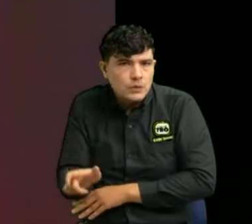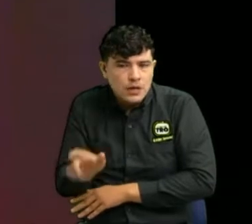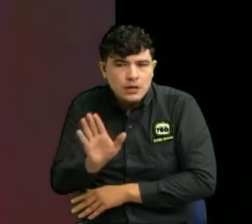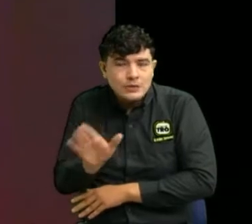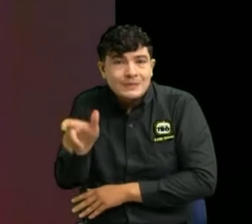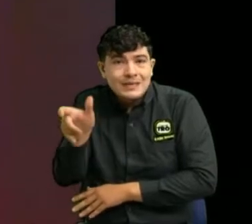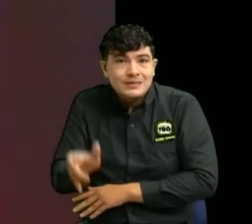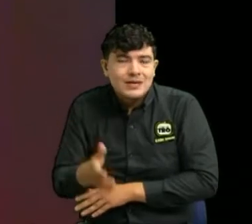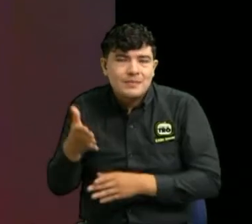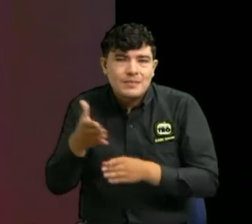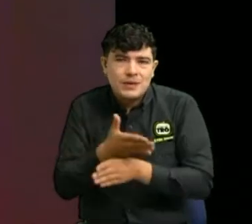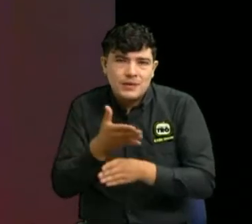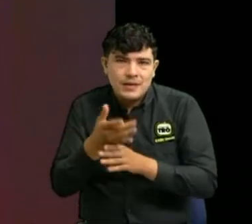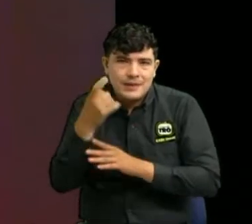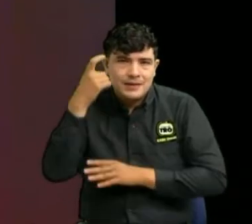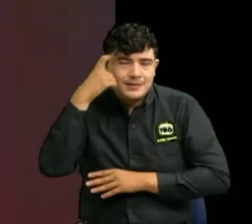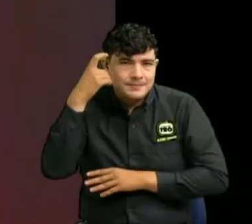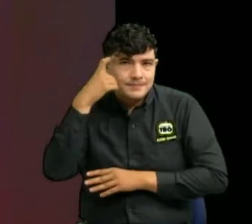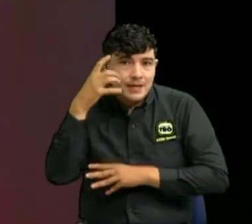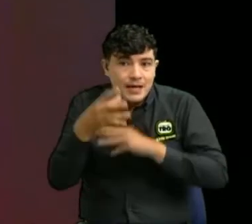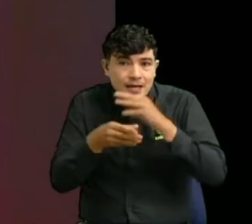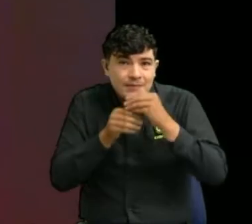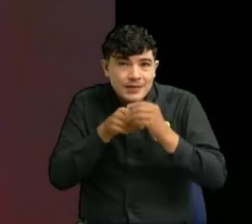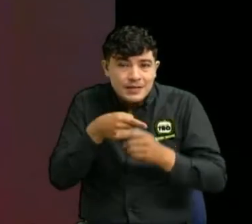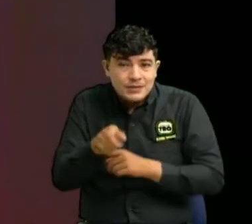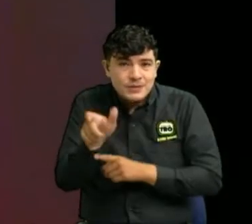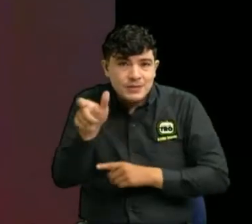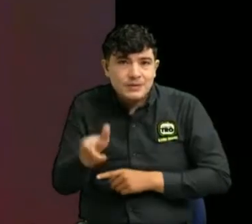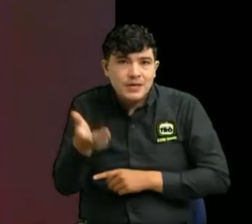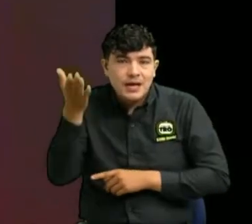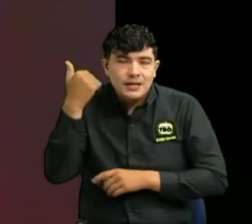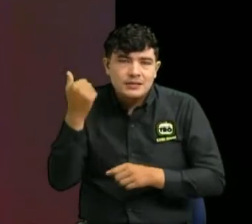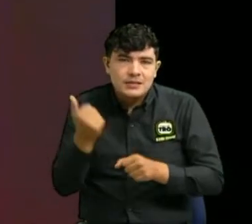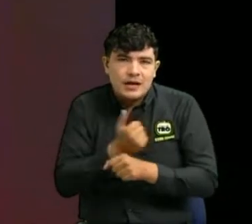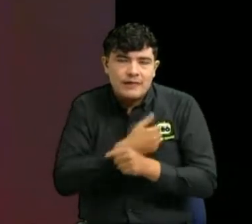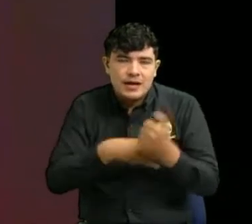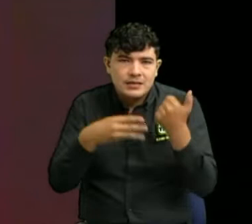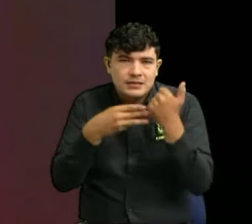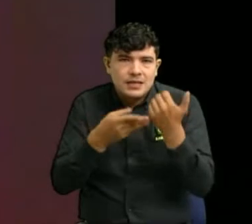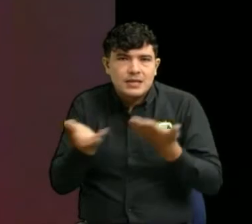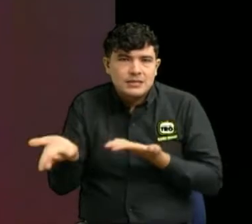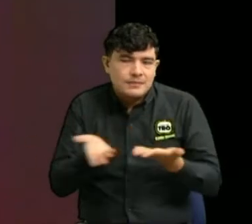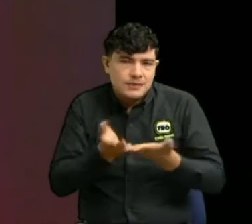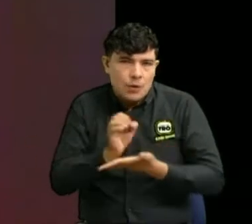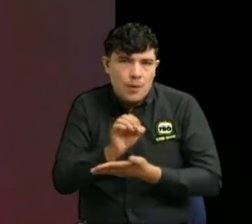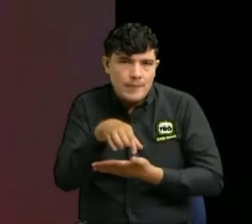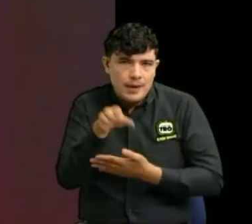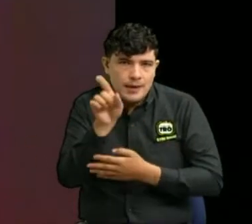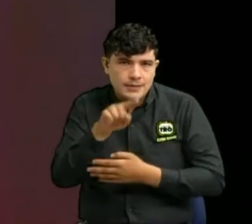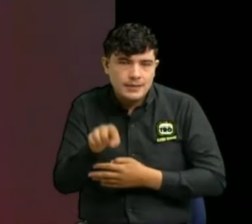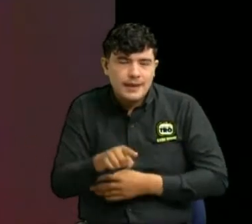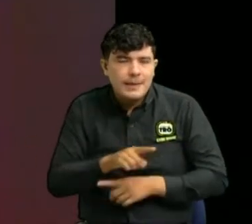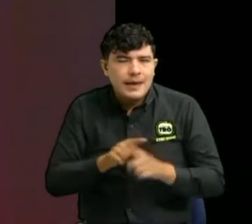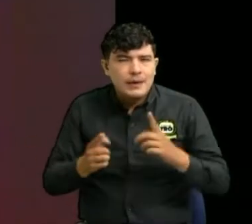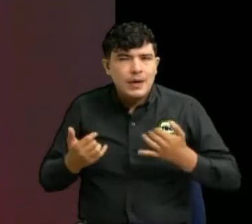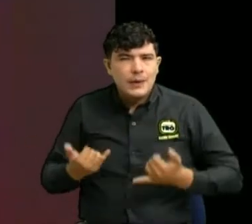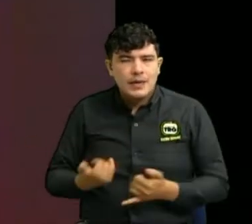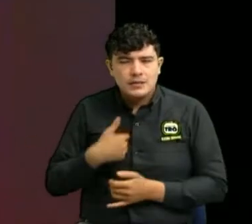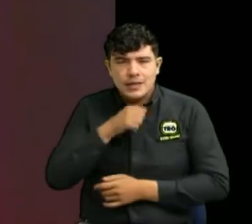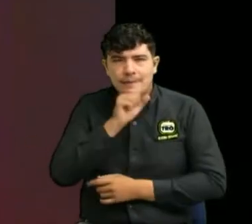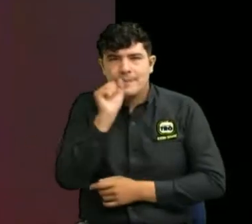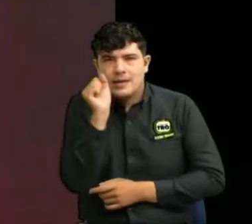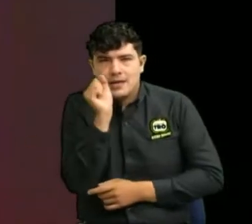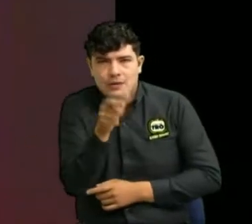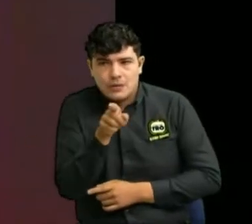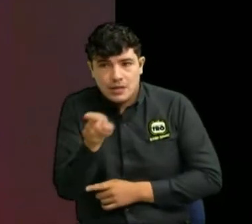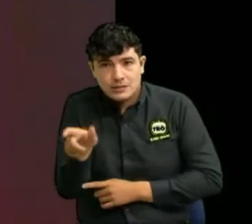ya que tiene un trastorno mental y trabajaba en el SENA por prestación de servicios, la pregunta es